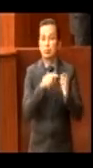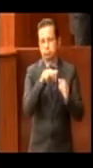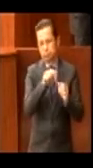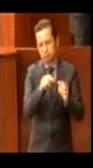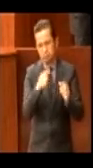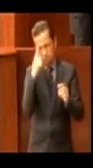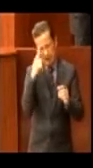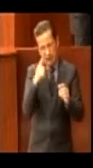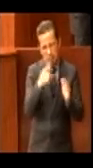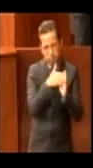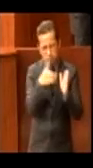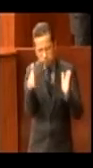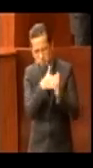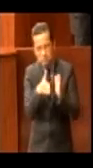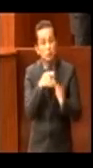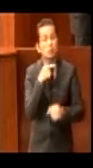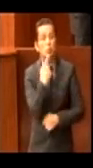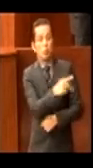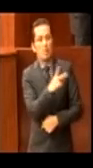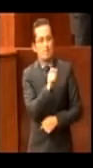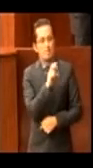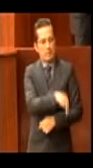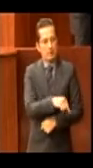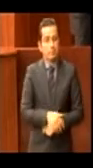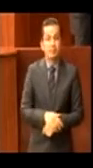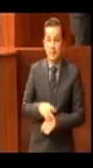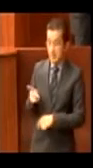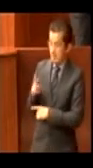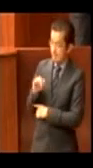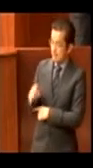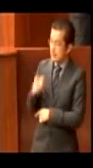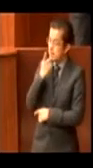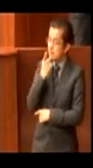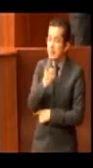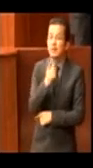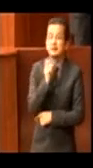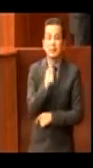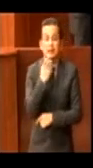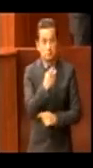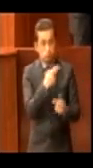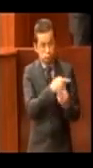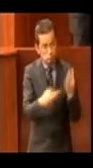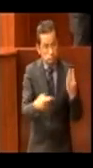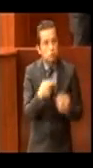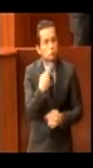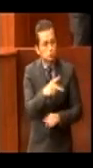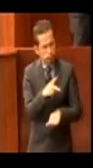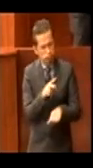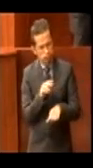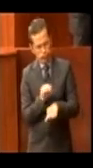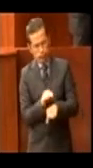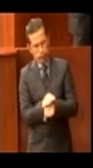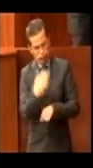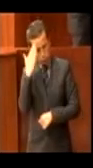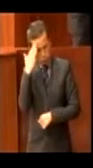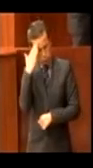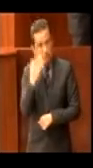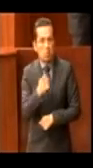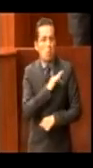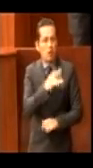cual desde la óptica del pri podría vulnerar el interés superior me refiero a los procedimientos